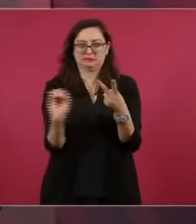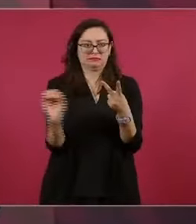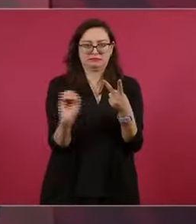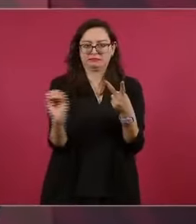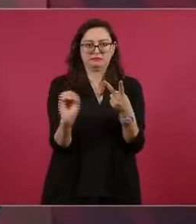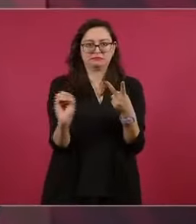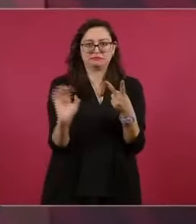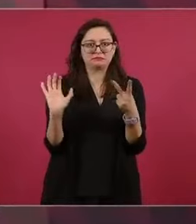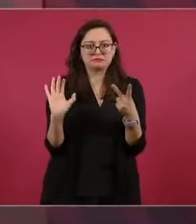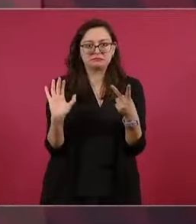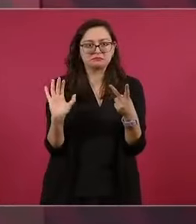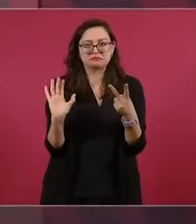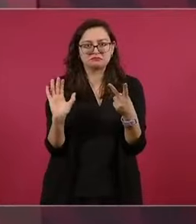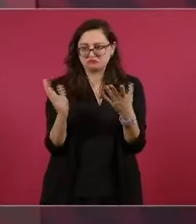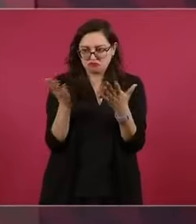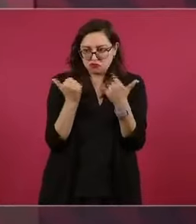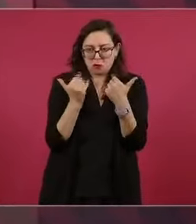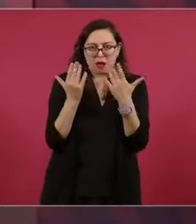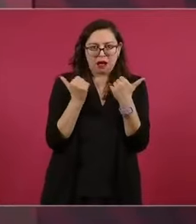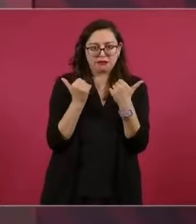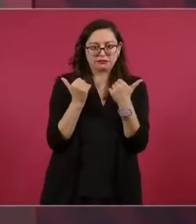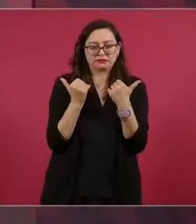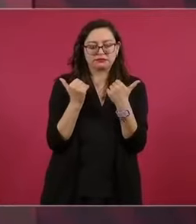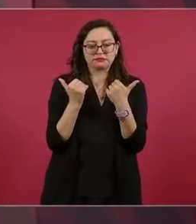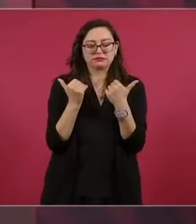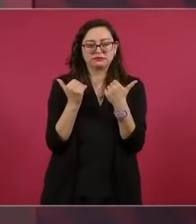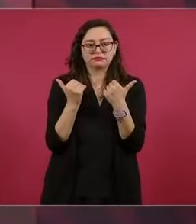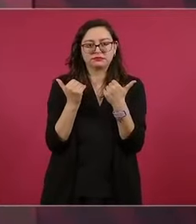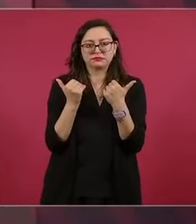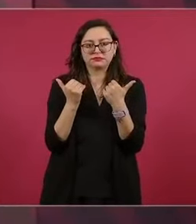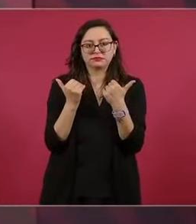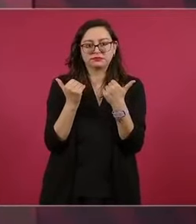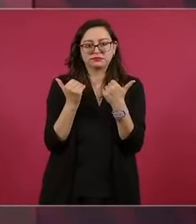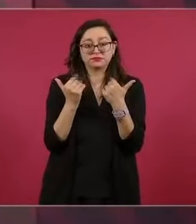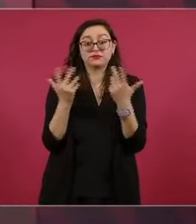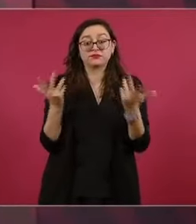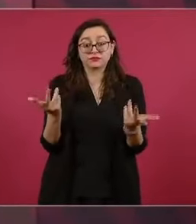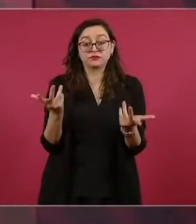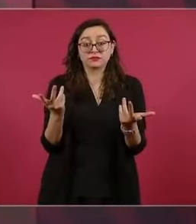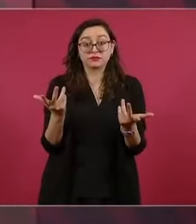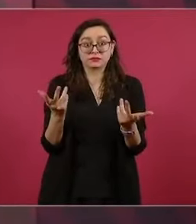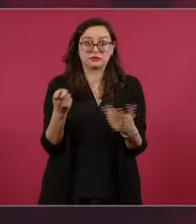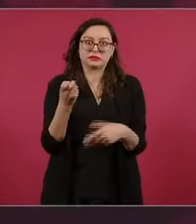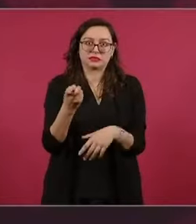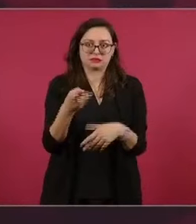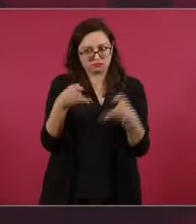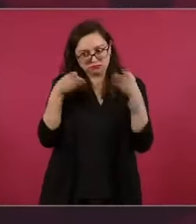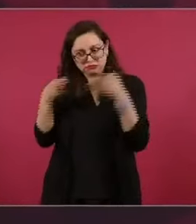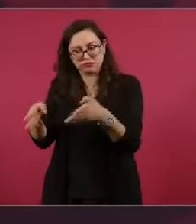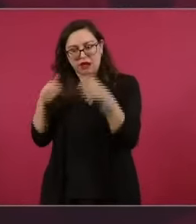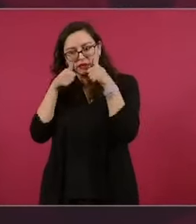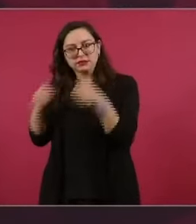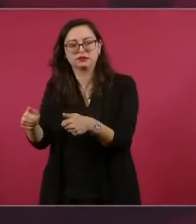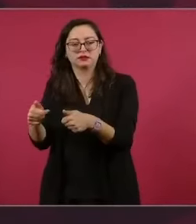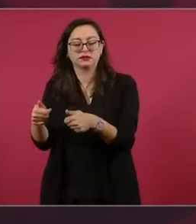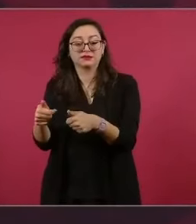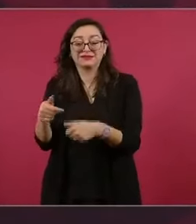No tienen ISSSTE, no tienen seguro, y es a los que estamos atendiendo.